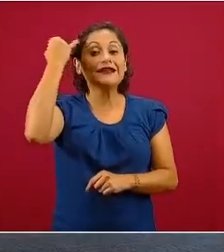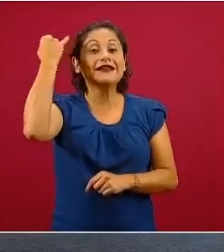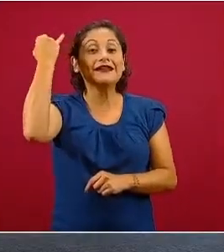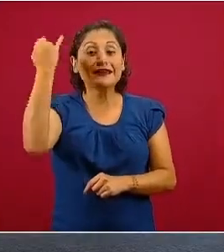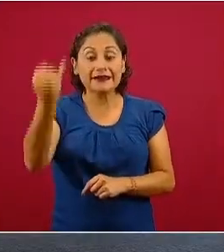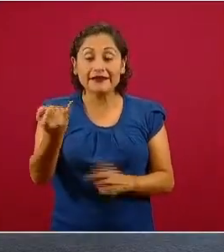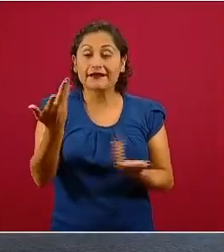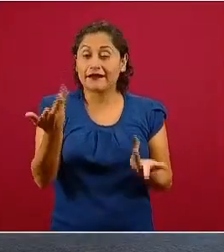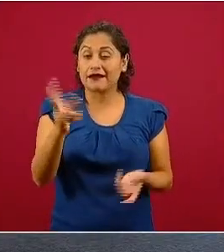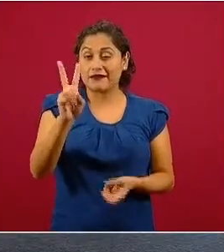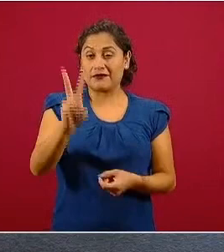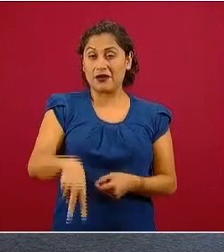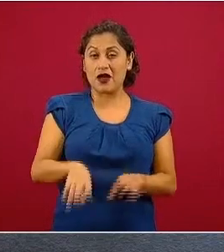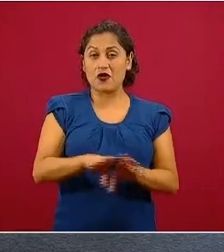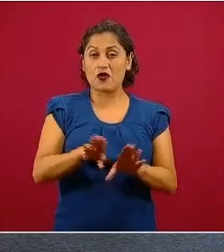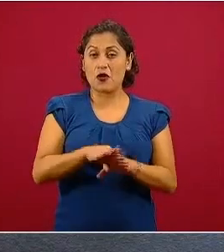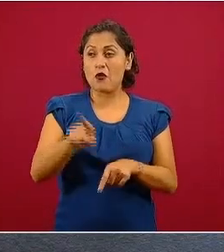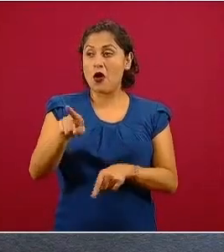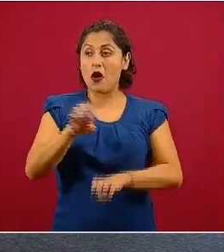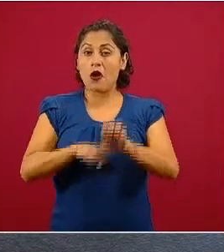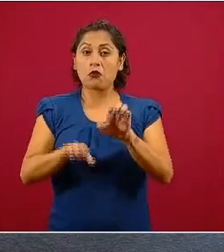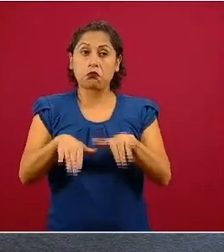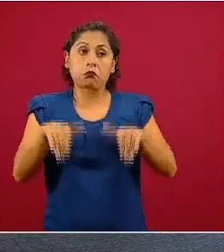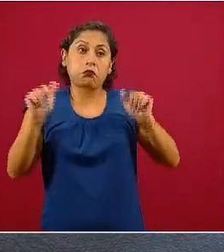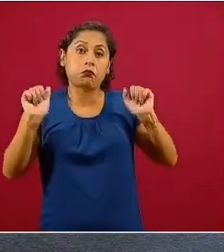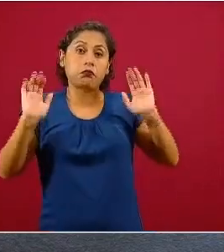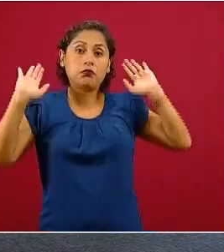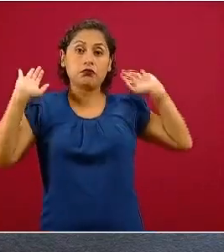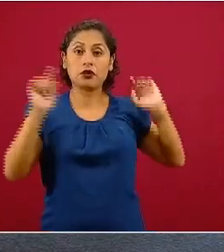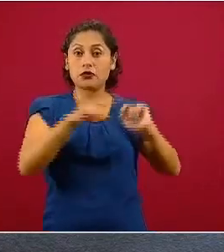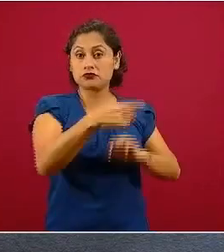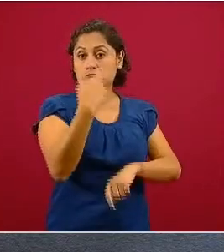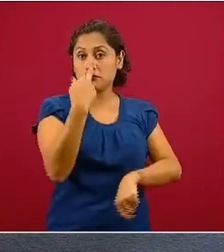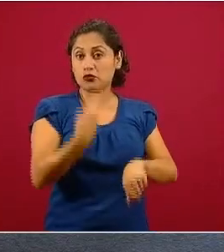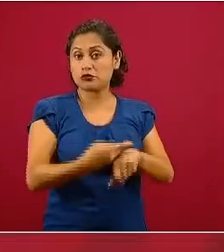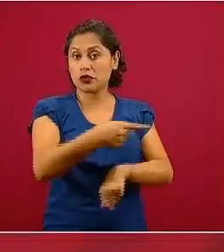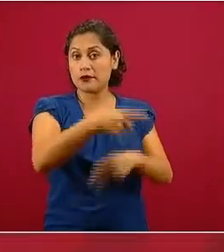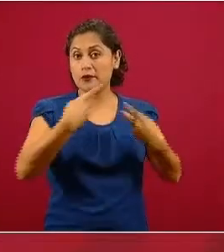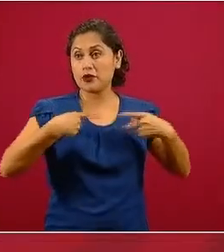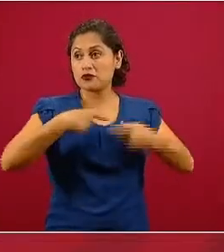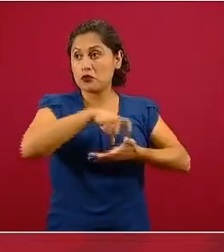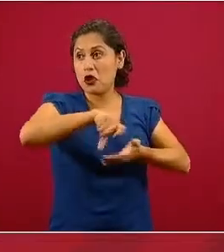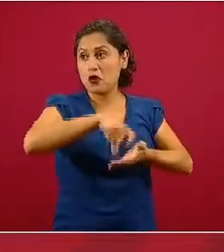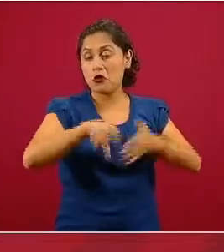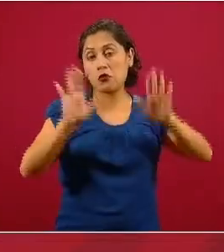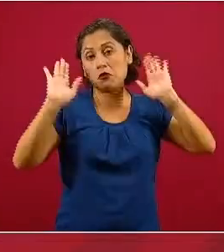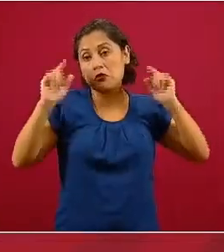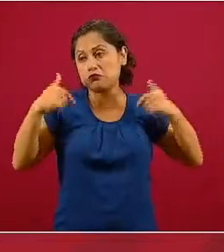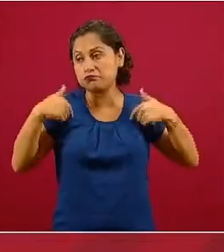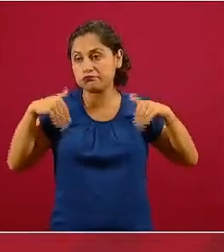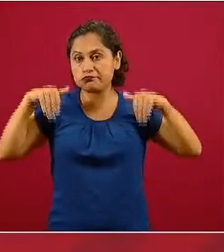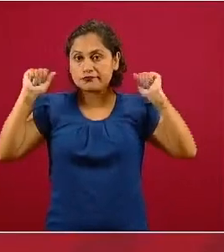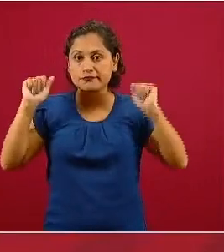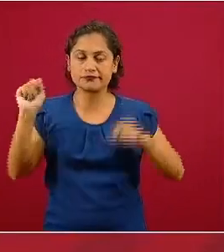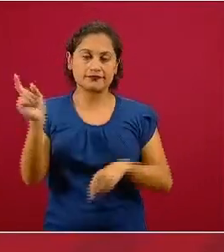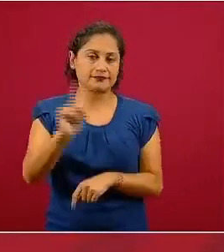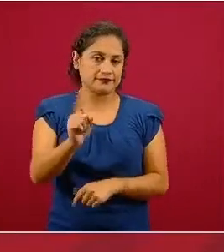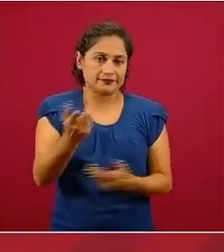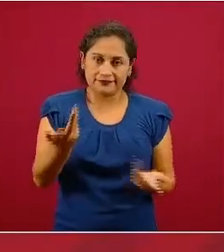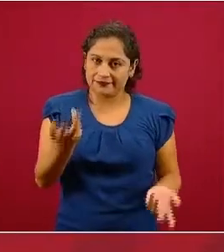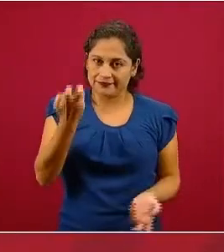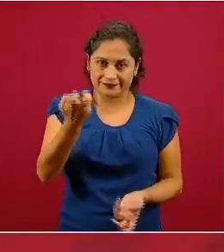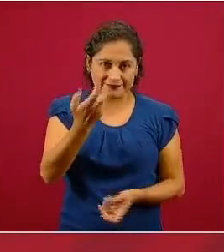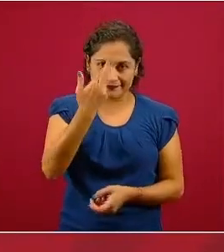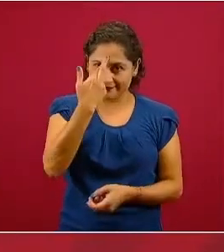de su responsabilidad, indicando que ese es un problema del individuo, multiplicado obviamente por la enorme cantidad